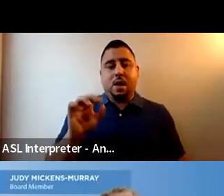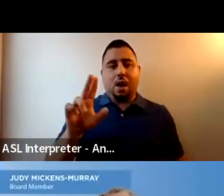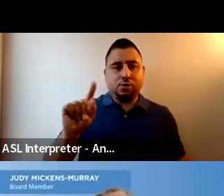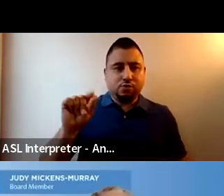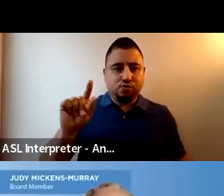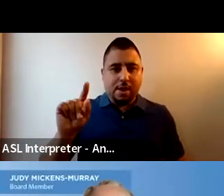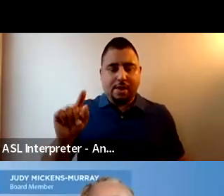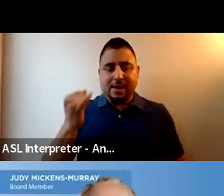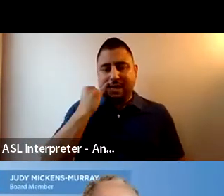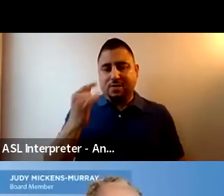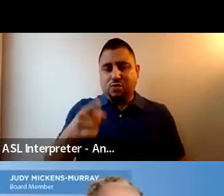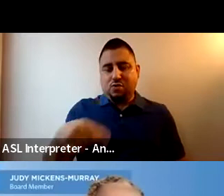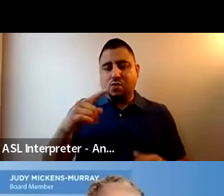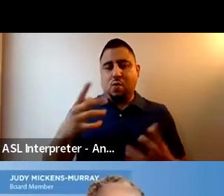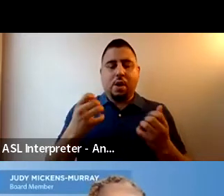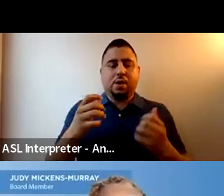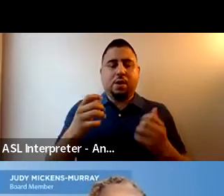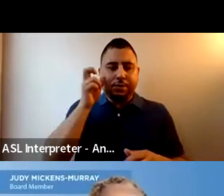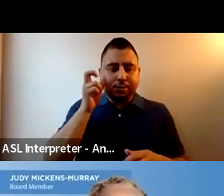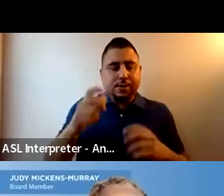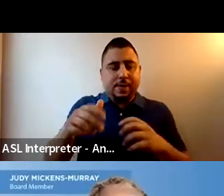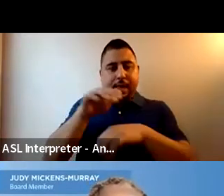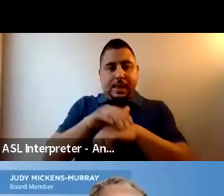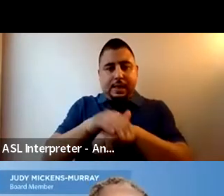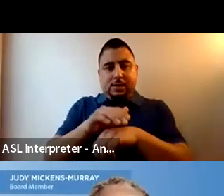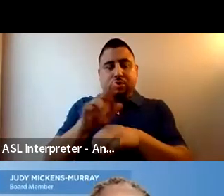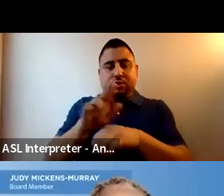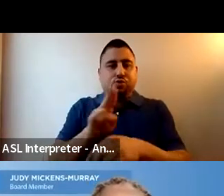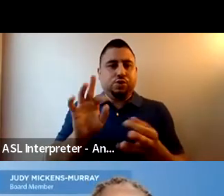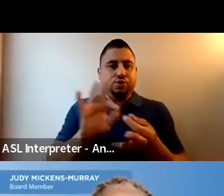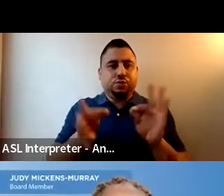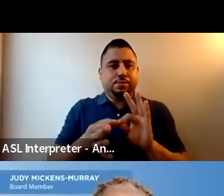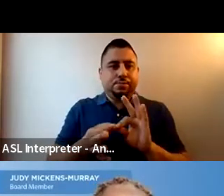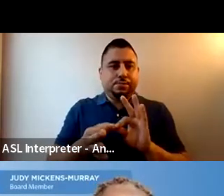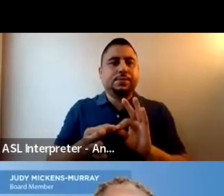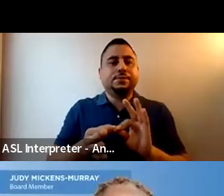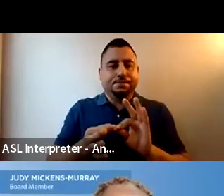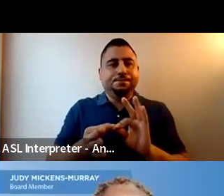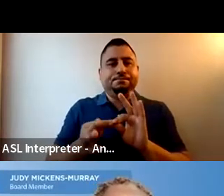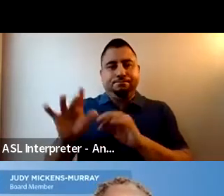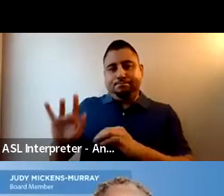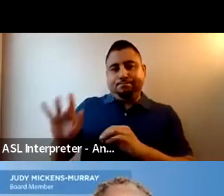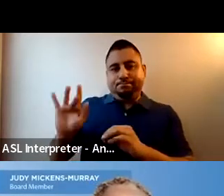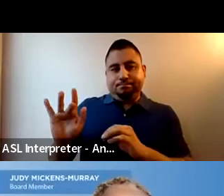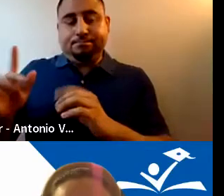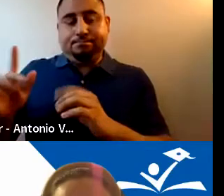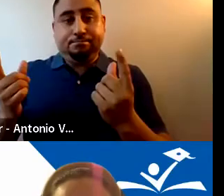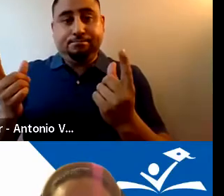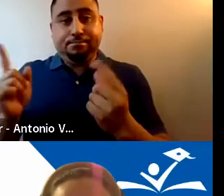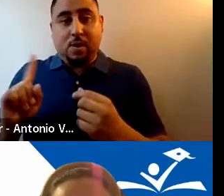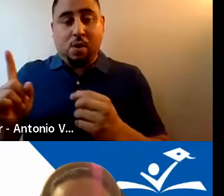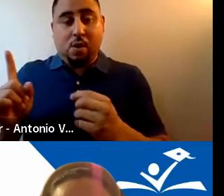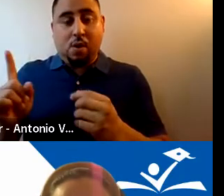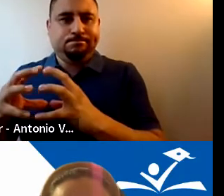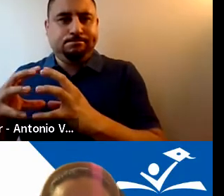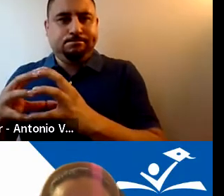hoy. Le queríamos avisar que el día de hoy tenemos interpretación en español disponible. Usted puede seleccionar el globo